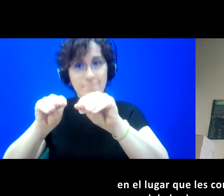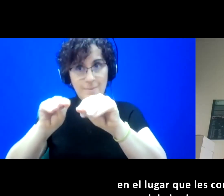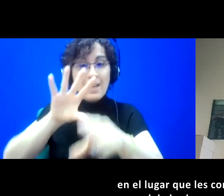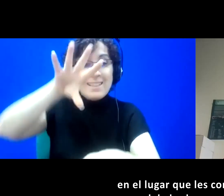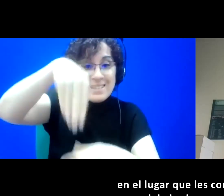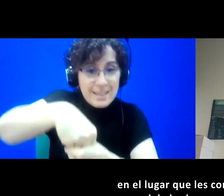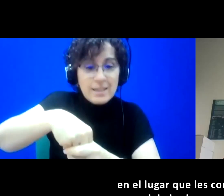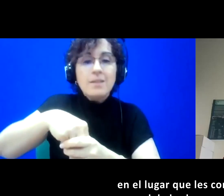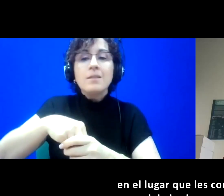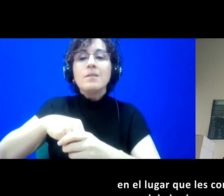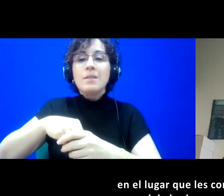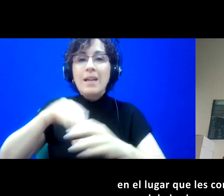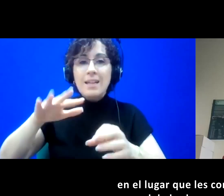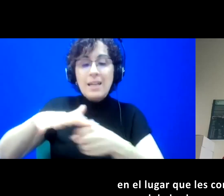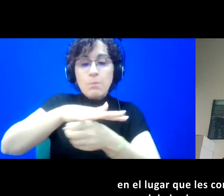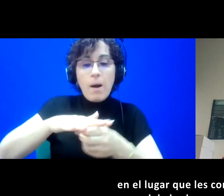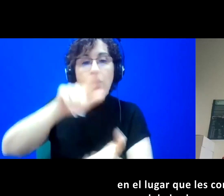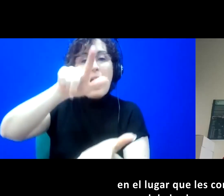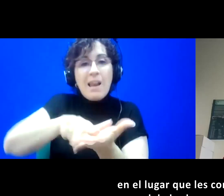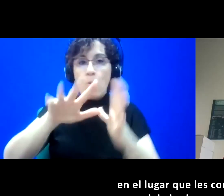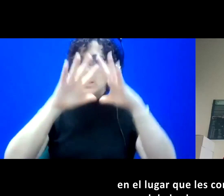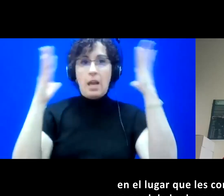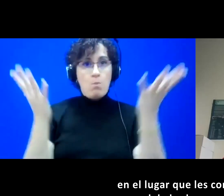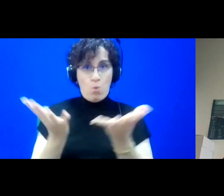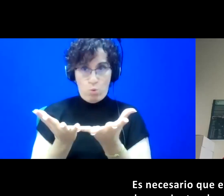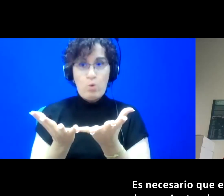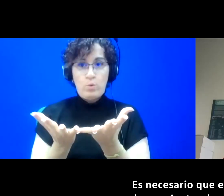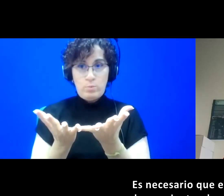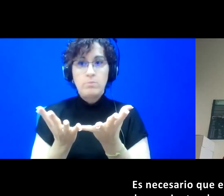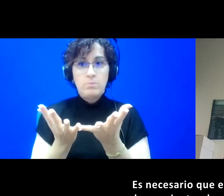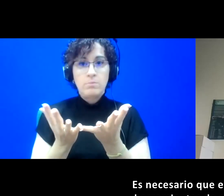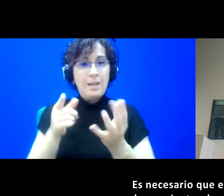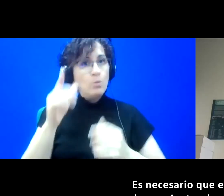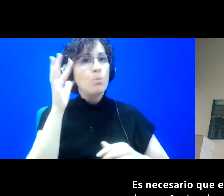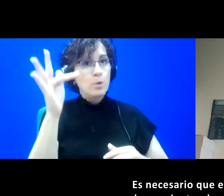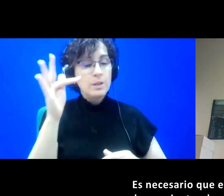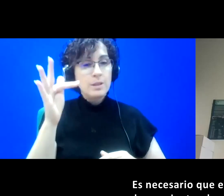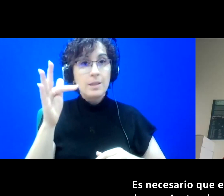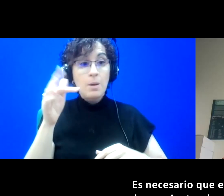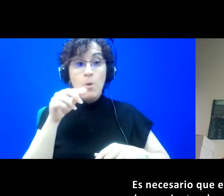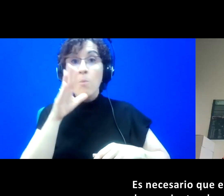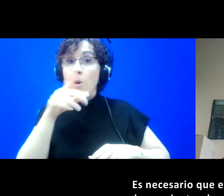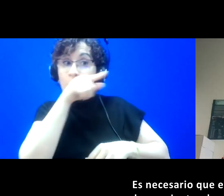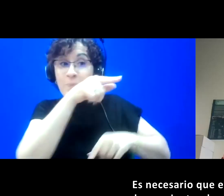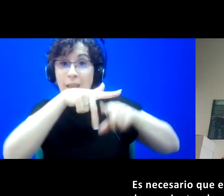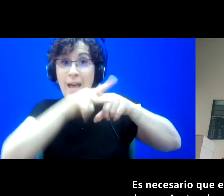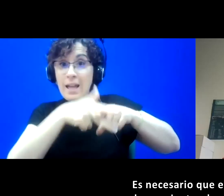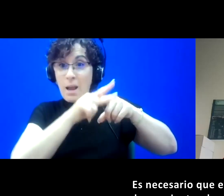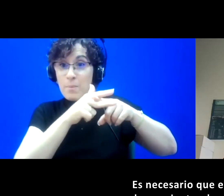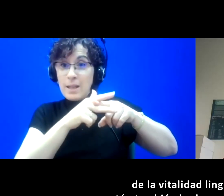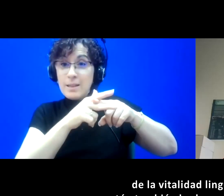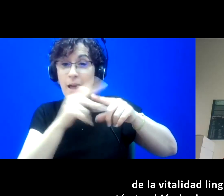lenguas del mundo. Es necesario que en estas herramientas de estudio de la